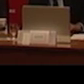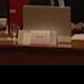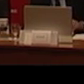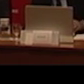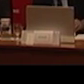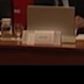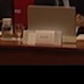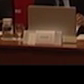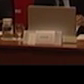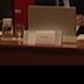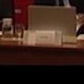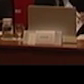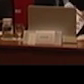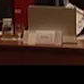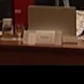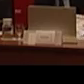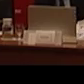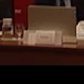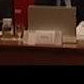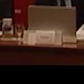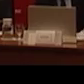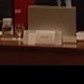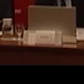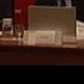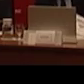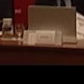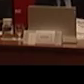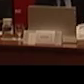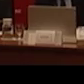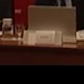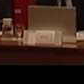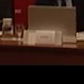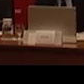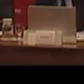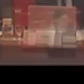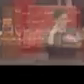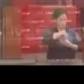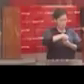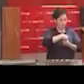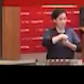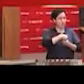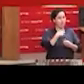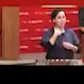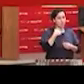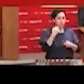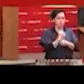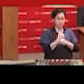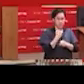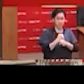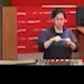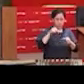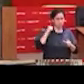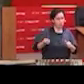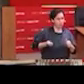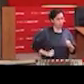Rodríguez Díaz soy trabajador social ejerzo la profesión de una